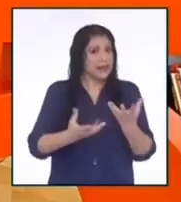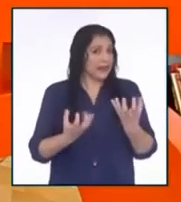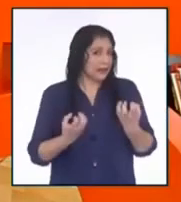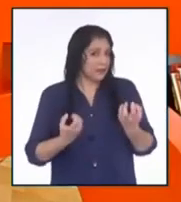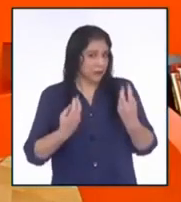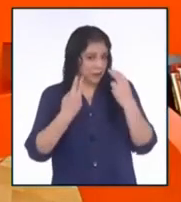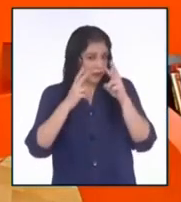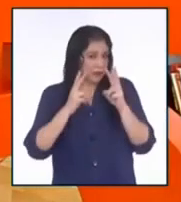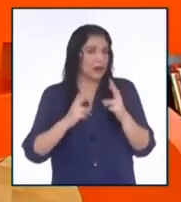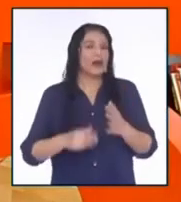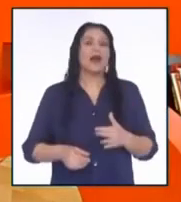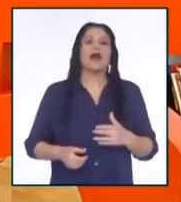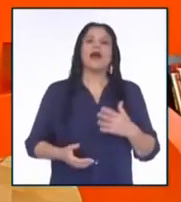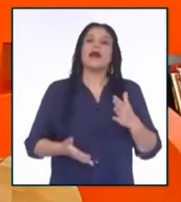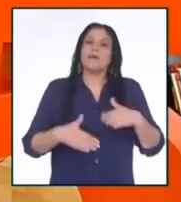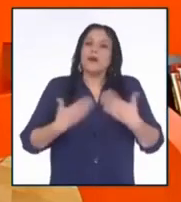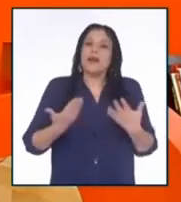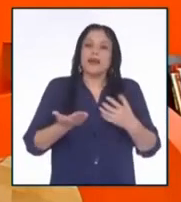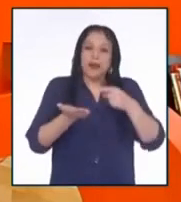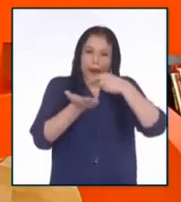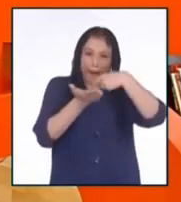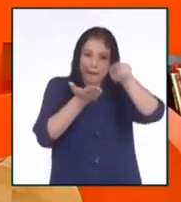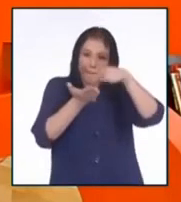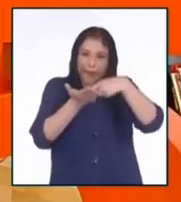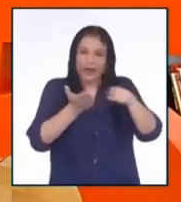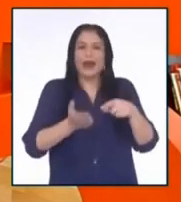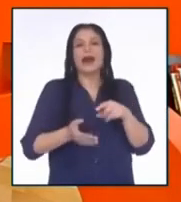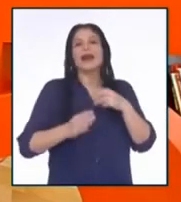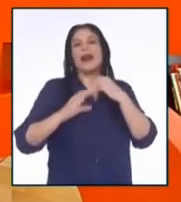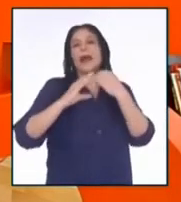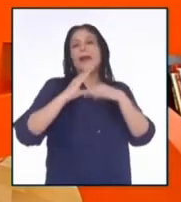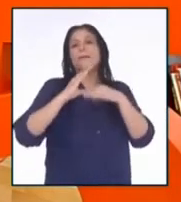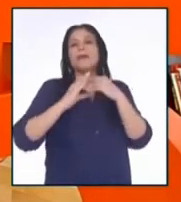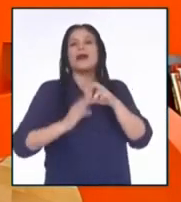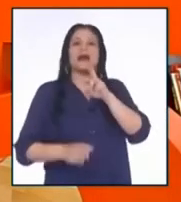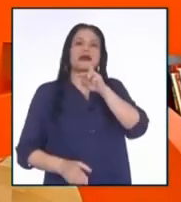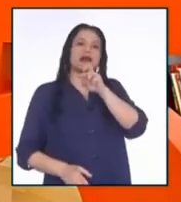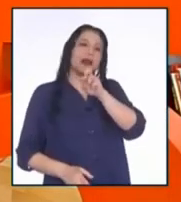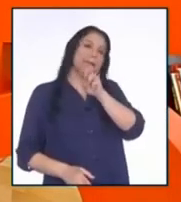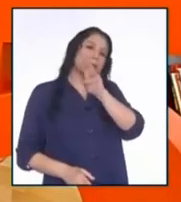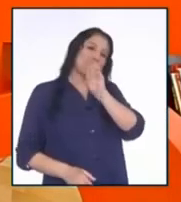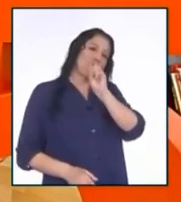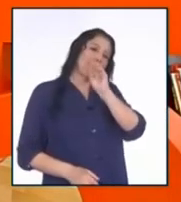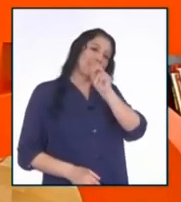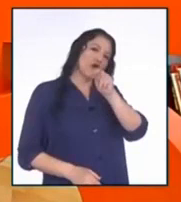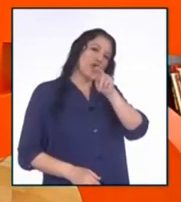Ya saben, nos pueden escribir al correo electrónico